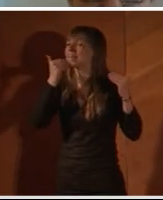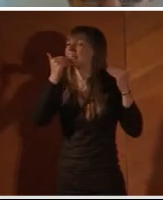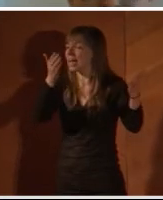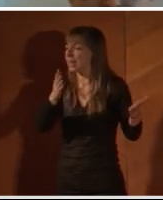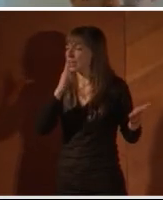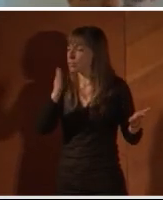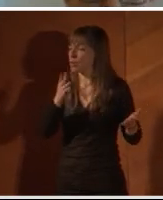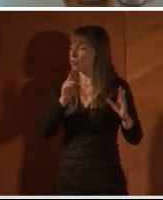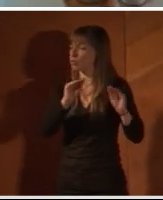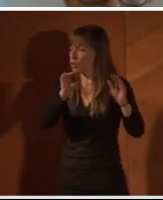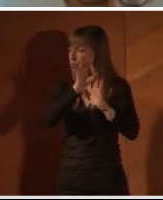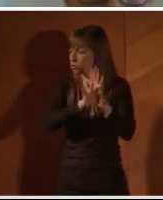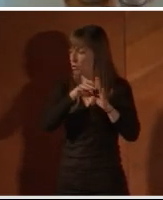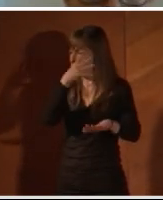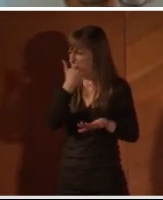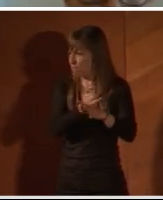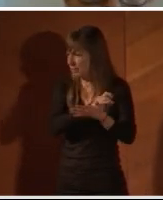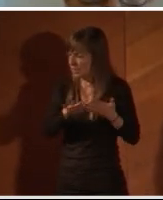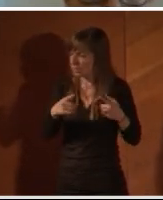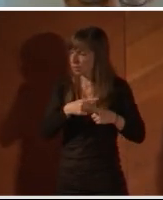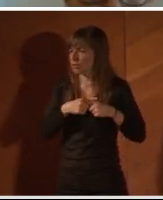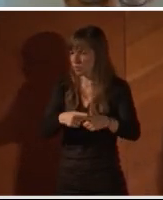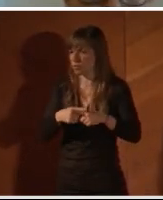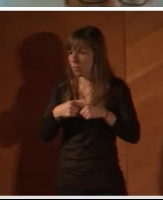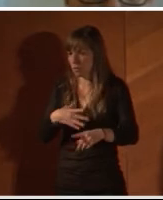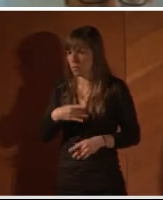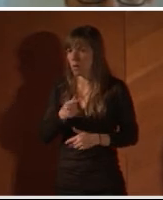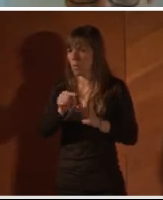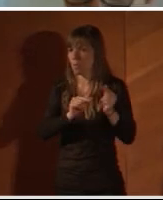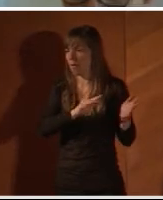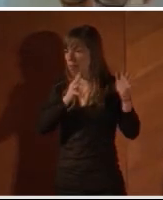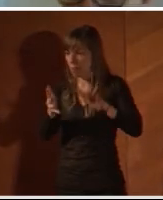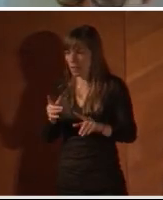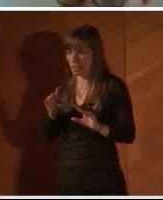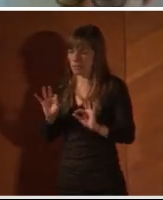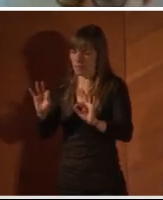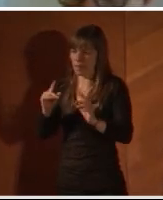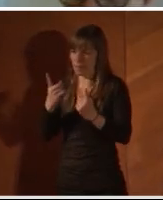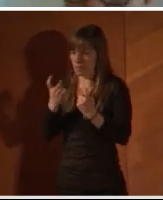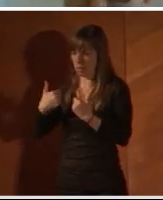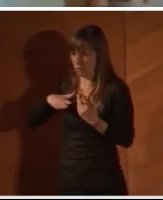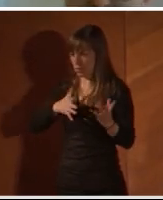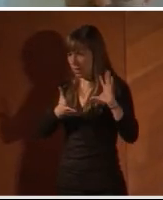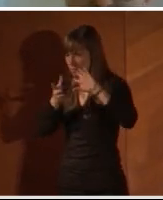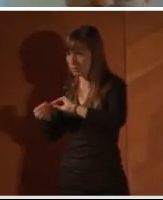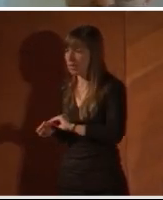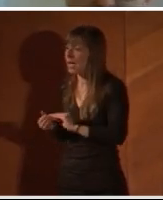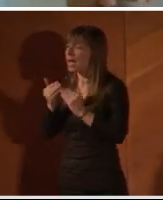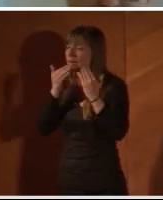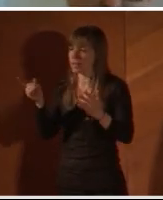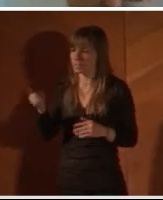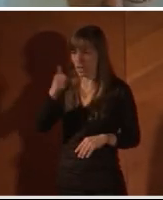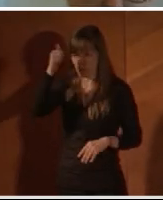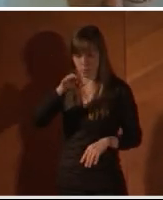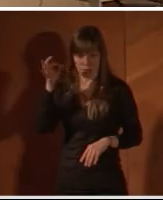por compartir este software que iremos adaptando a nuestras necesidades. Muchísimas gracias a todas y a todos.